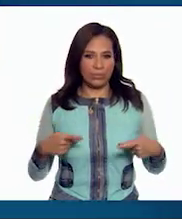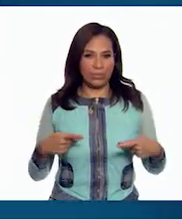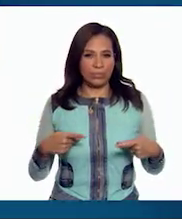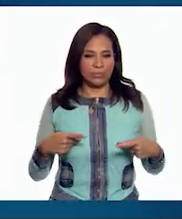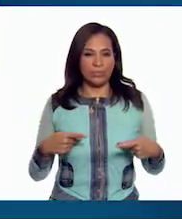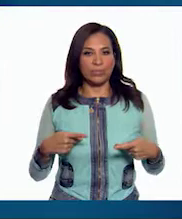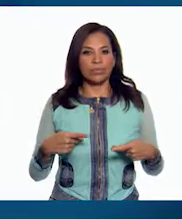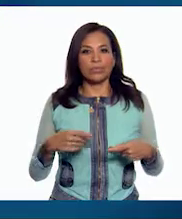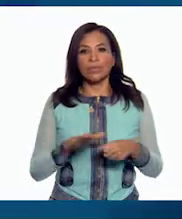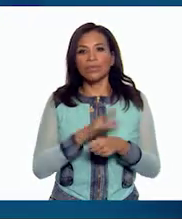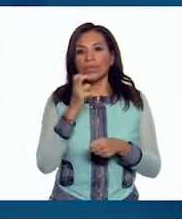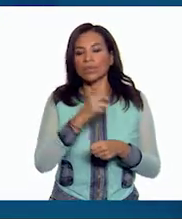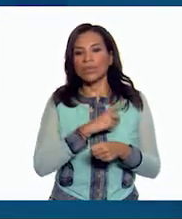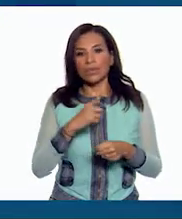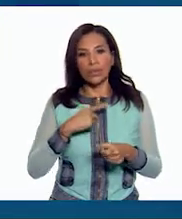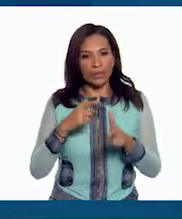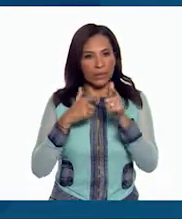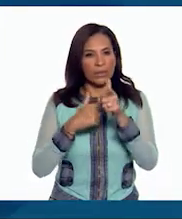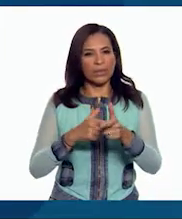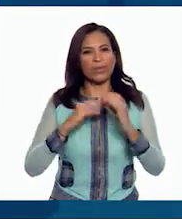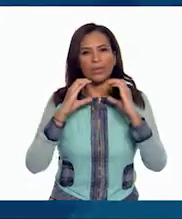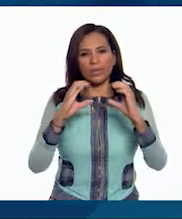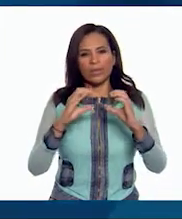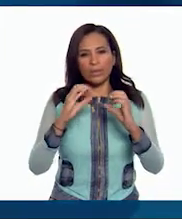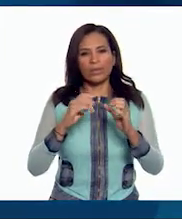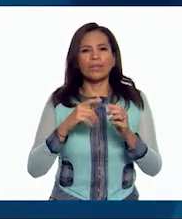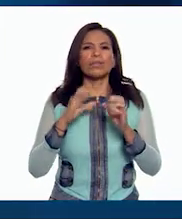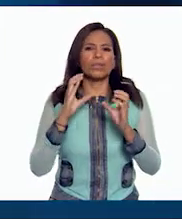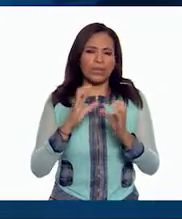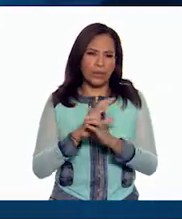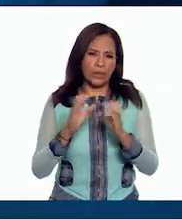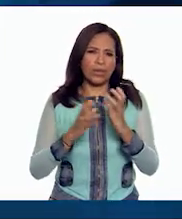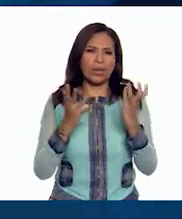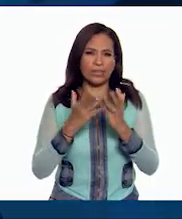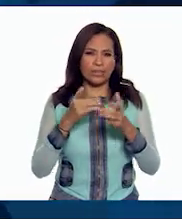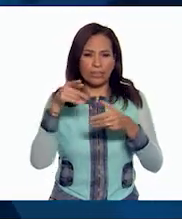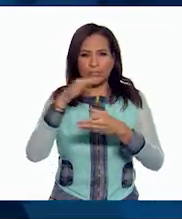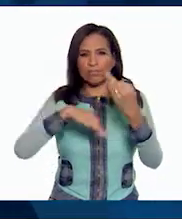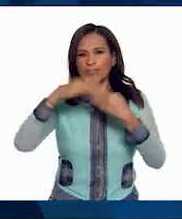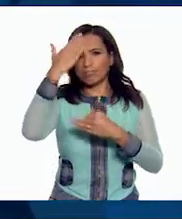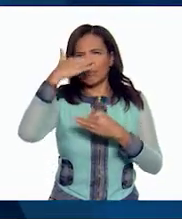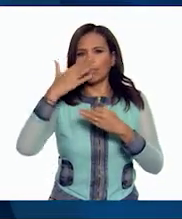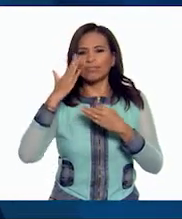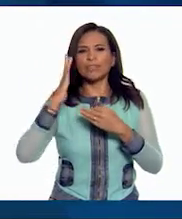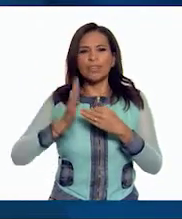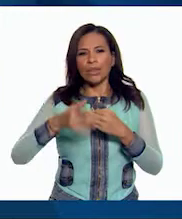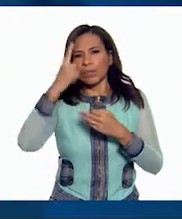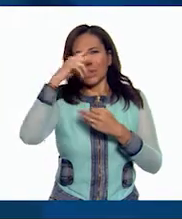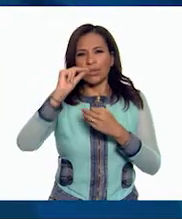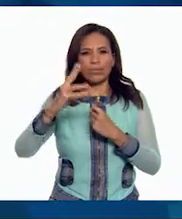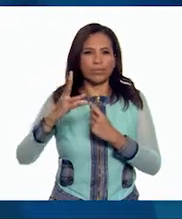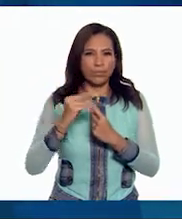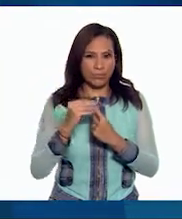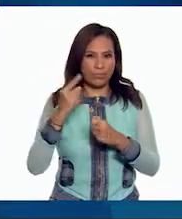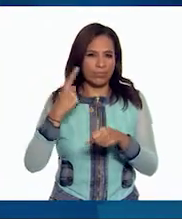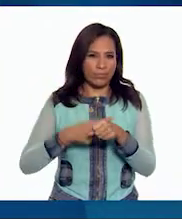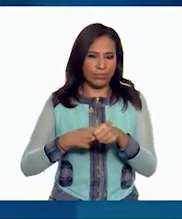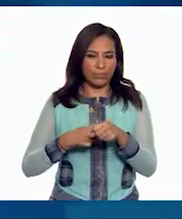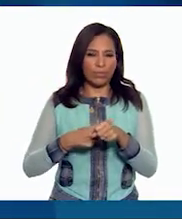las personas. Por eso hay que continuar cuidándonos siguiendo las buenas prácticas que ya todos conocemos para evitar contagiarnos.